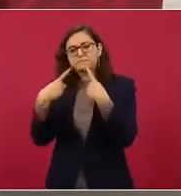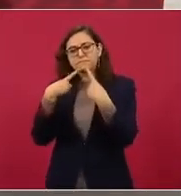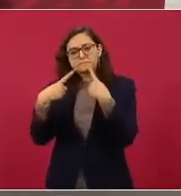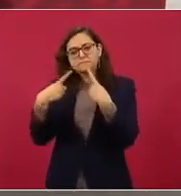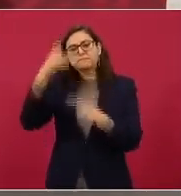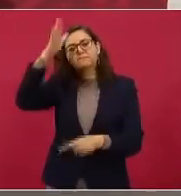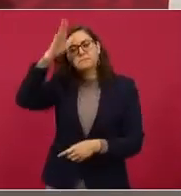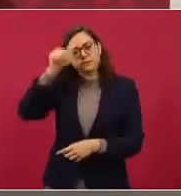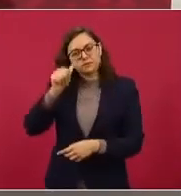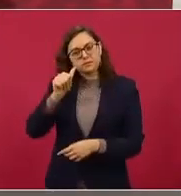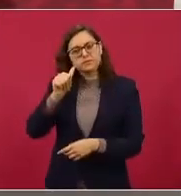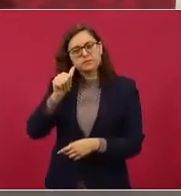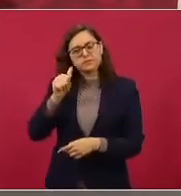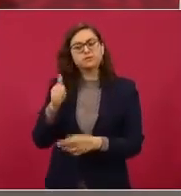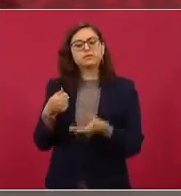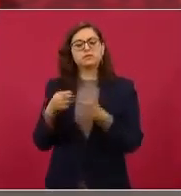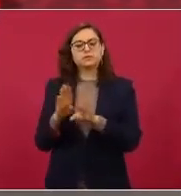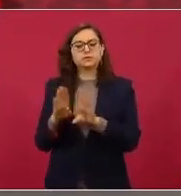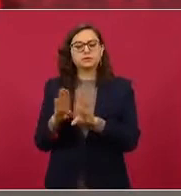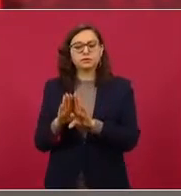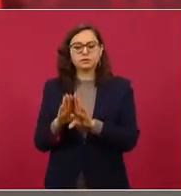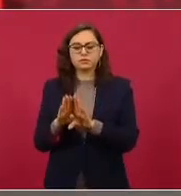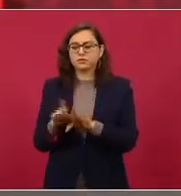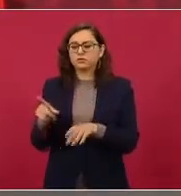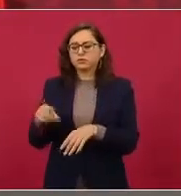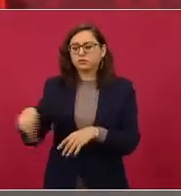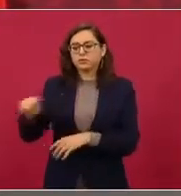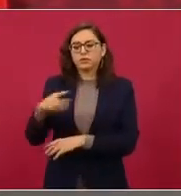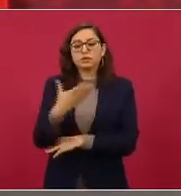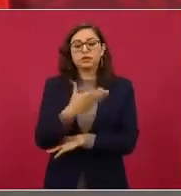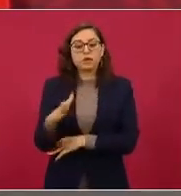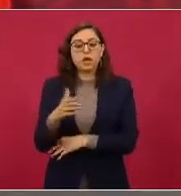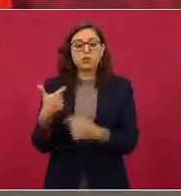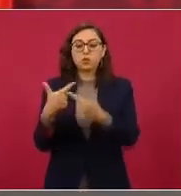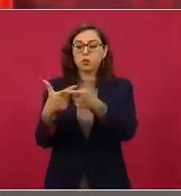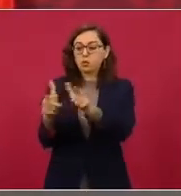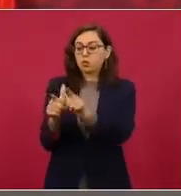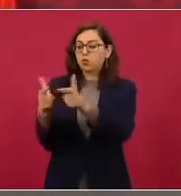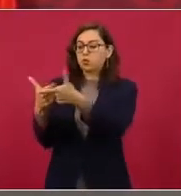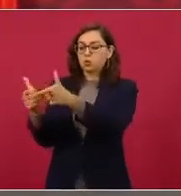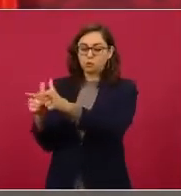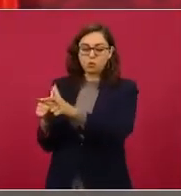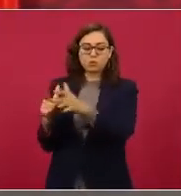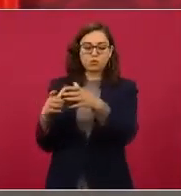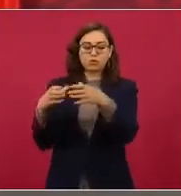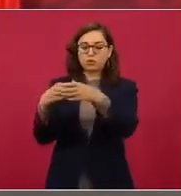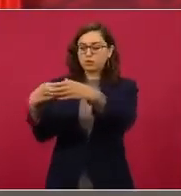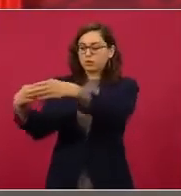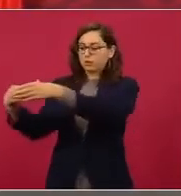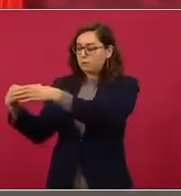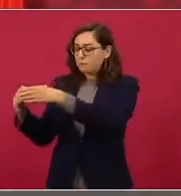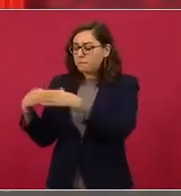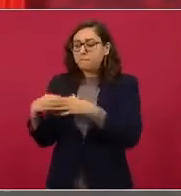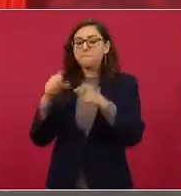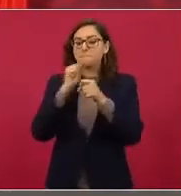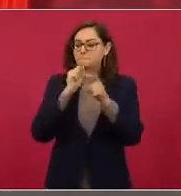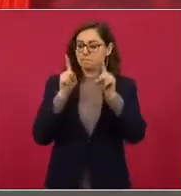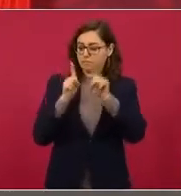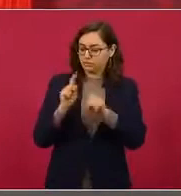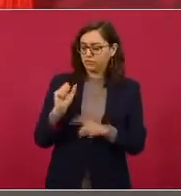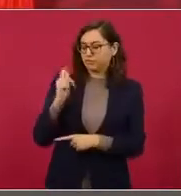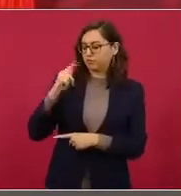con los grupos de campesinos y con los del movimiento de Atenco,